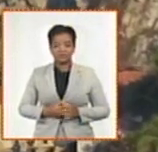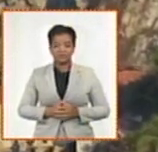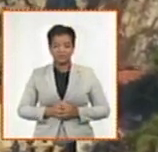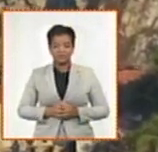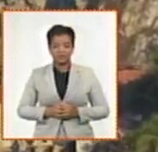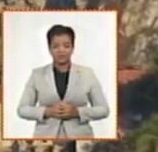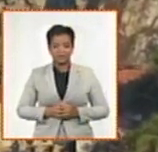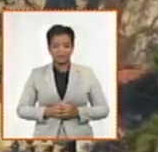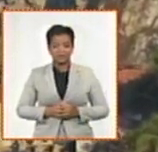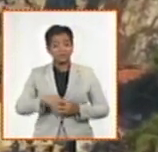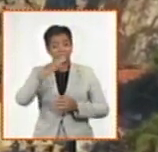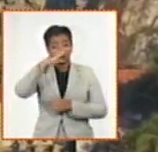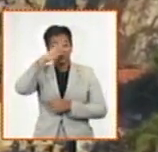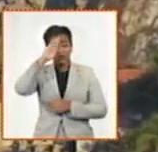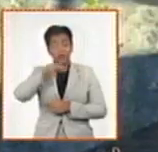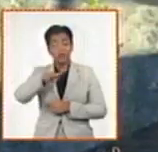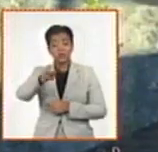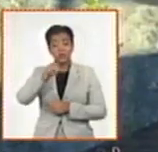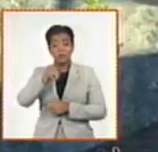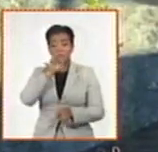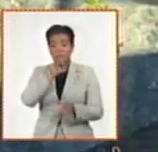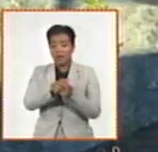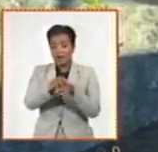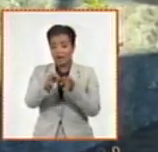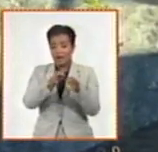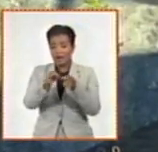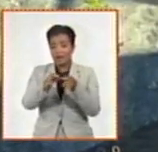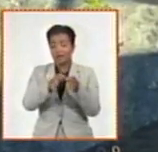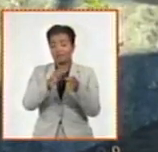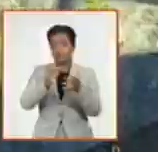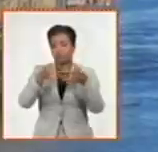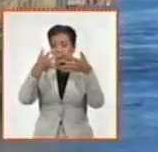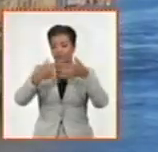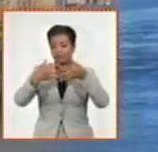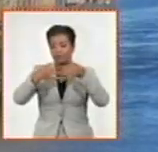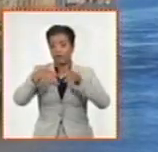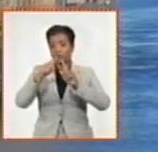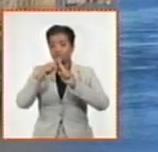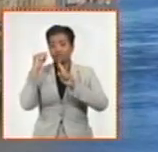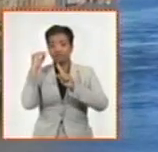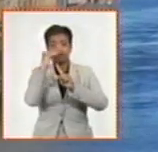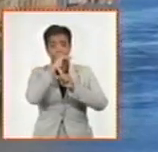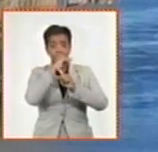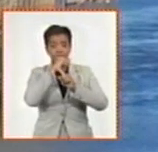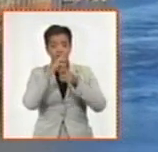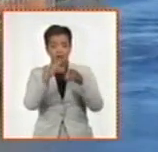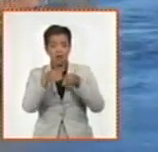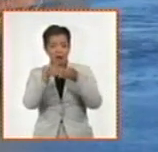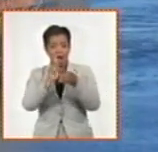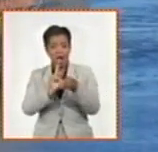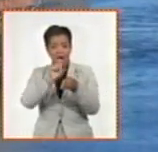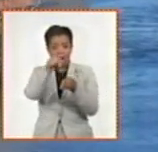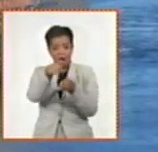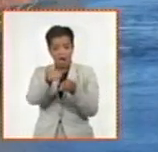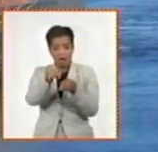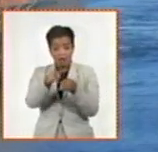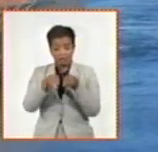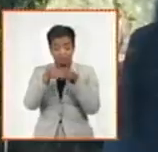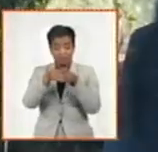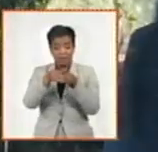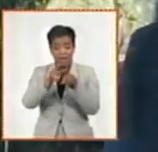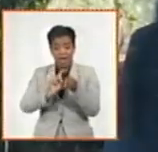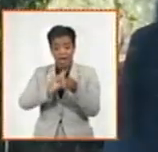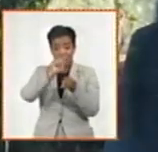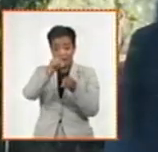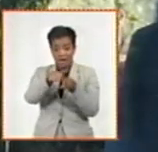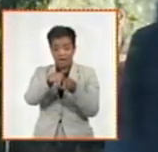Cuba incorpora nuevas capacidades de generación con tecnologías flotantes. La llegada de la